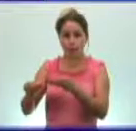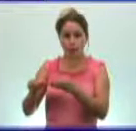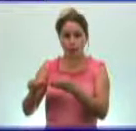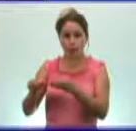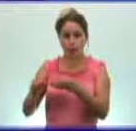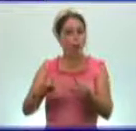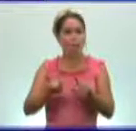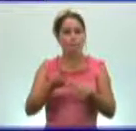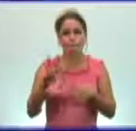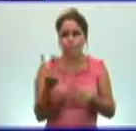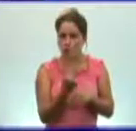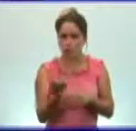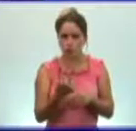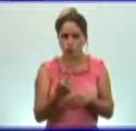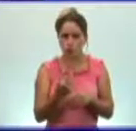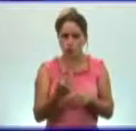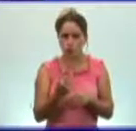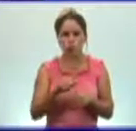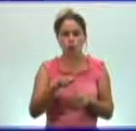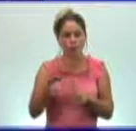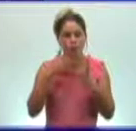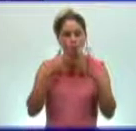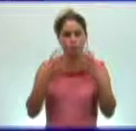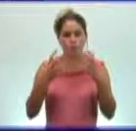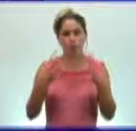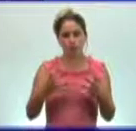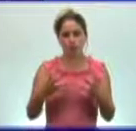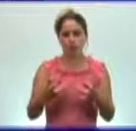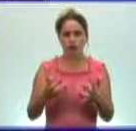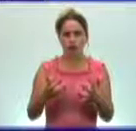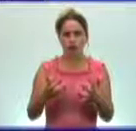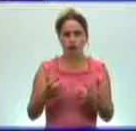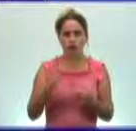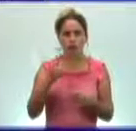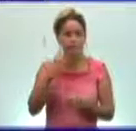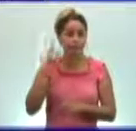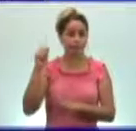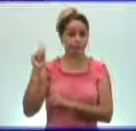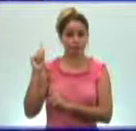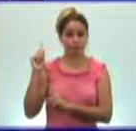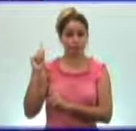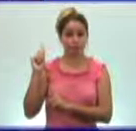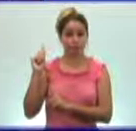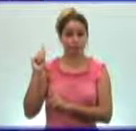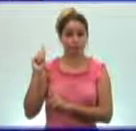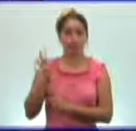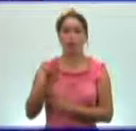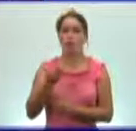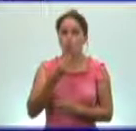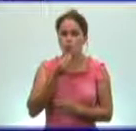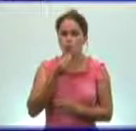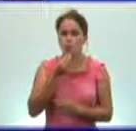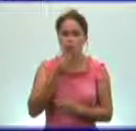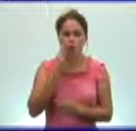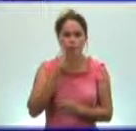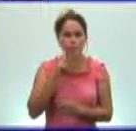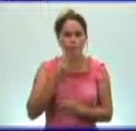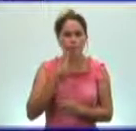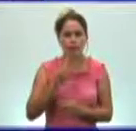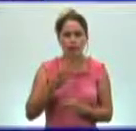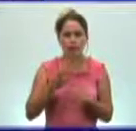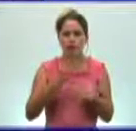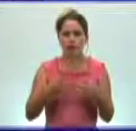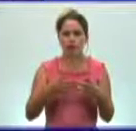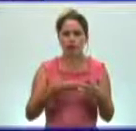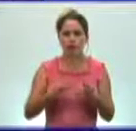metales que son los que aparecen de esta manera. Pueden observar que en la tabla periódica la mayoría de los